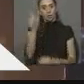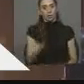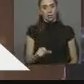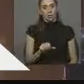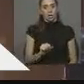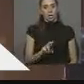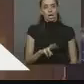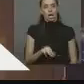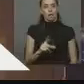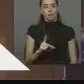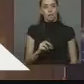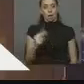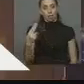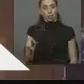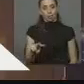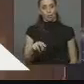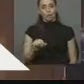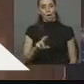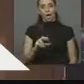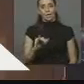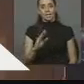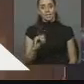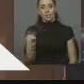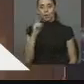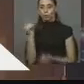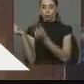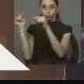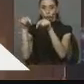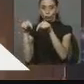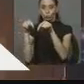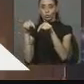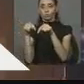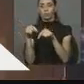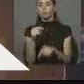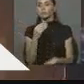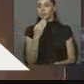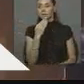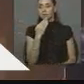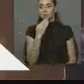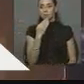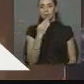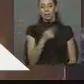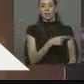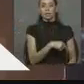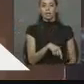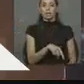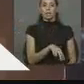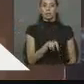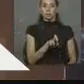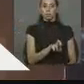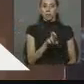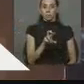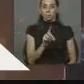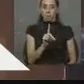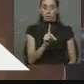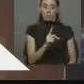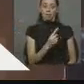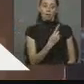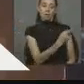que nos acompañan, y también he sido distinguido por el Partido por la Democracia